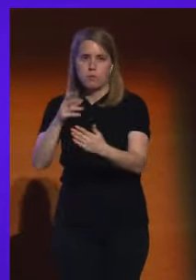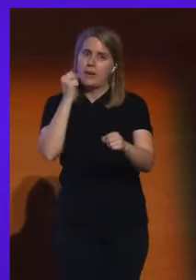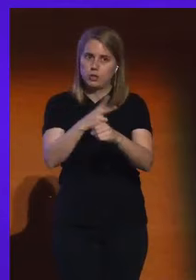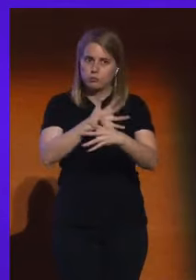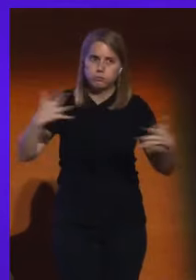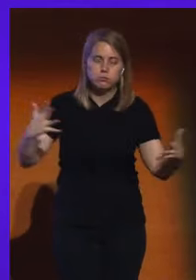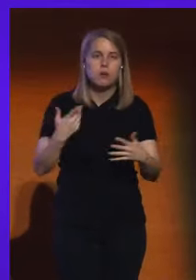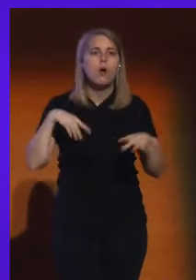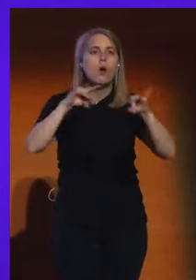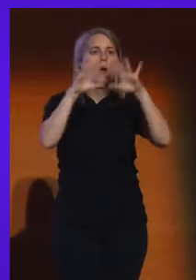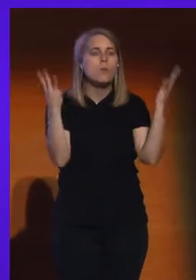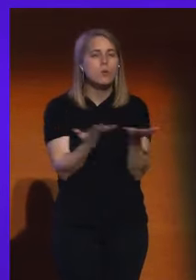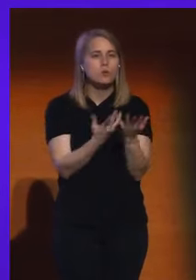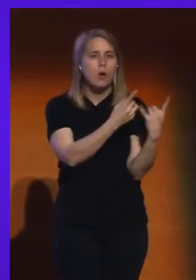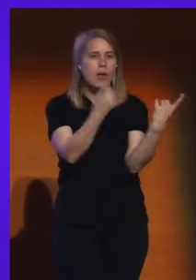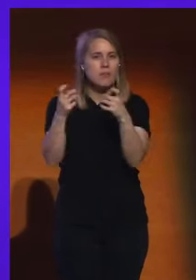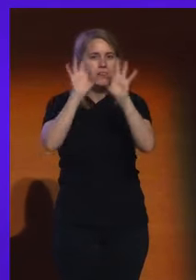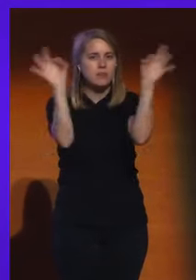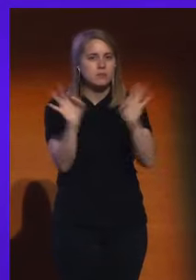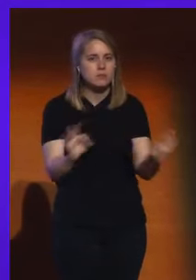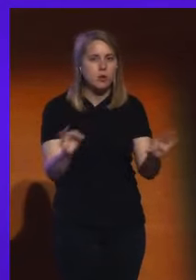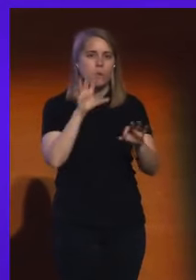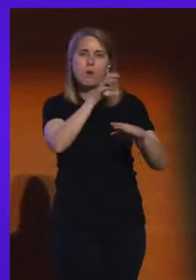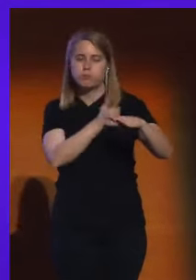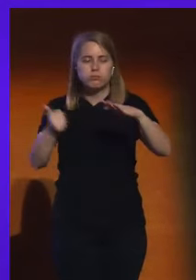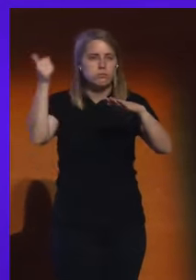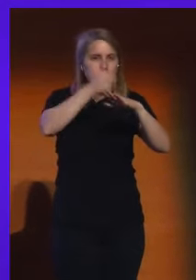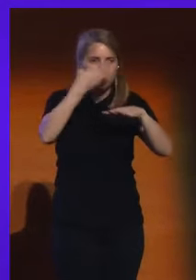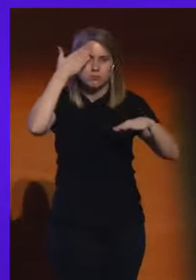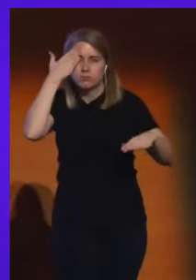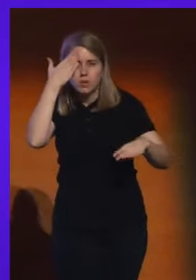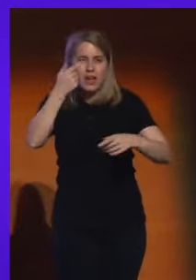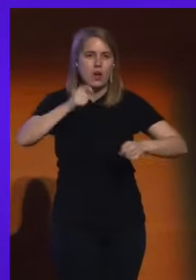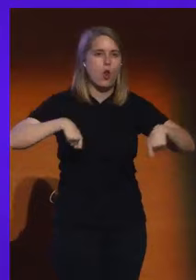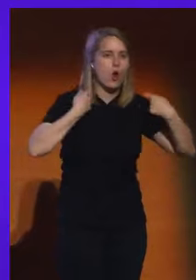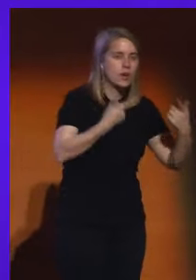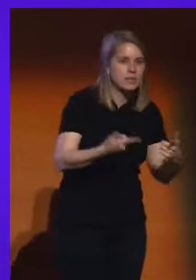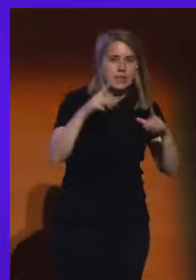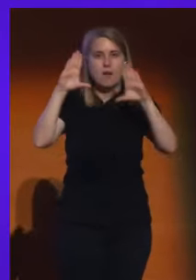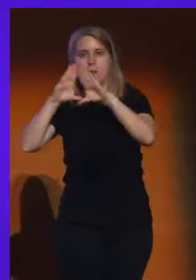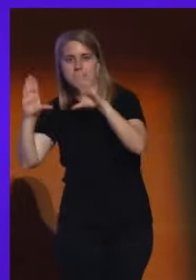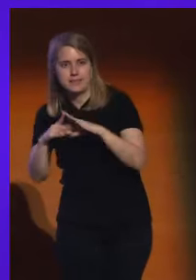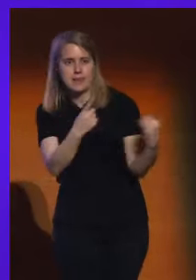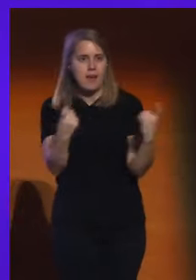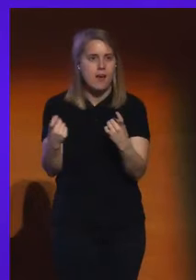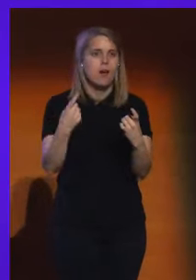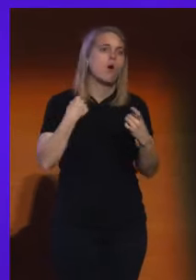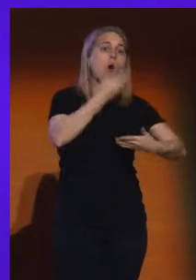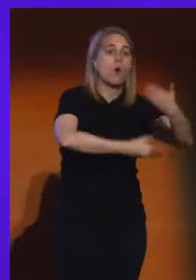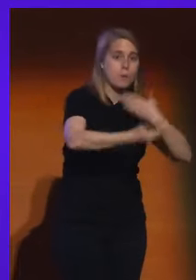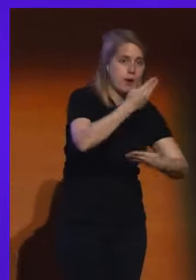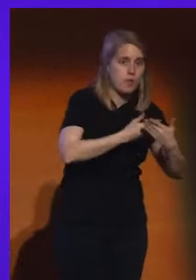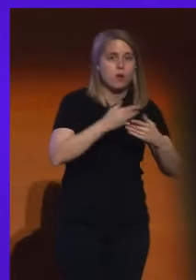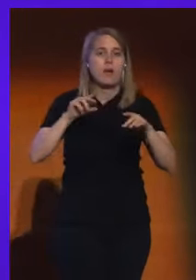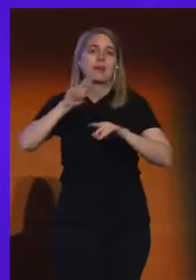enormes. El mundo necesita una Euskal Herria soberana y solidaria, ecologista y feminista, cooperadora